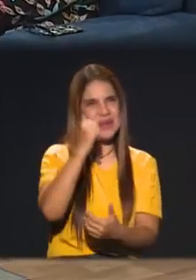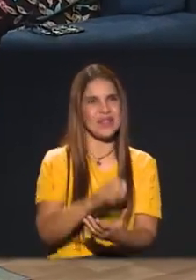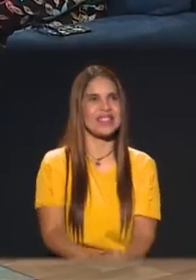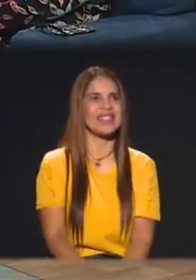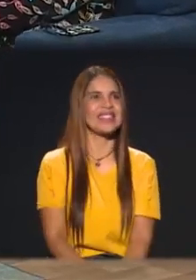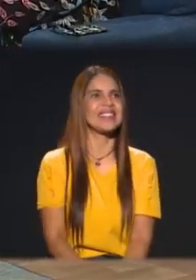clases desde aquí. Ya tiene...